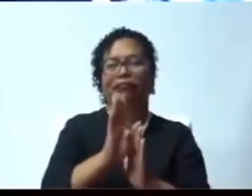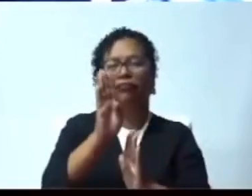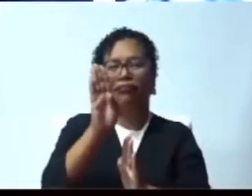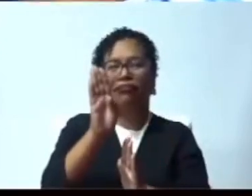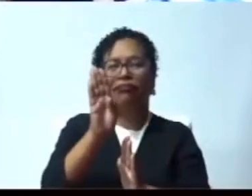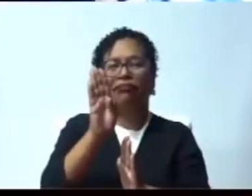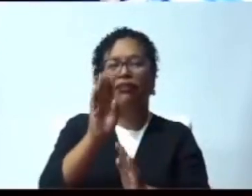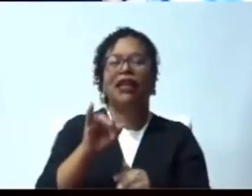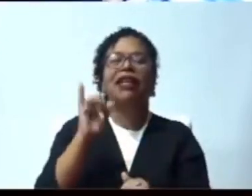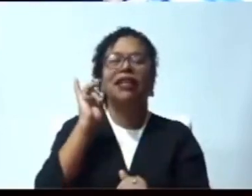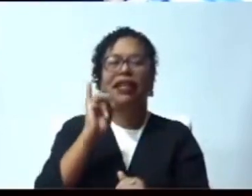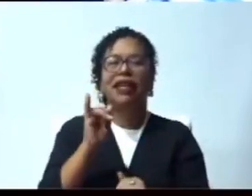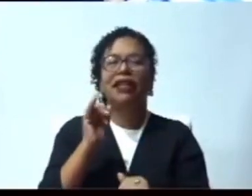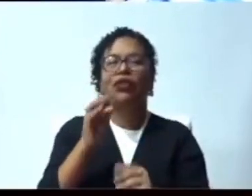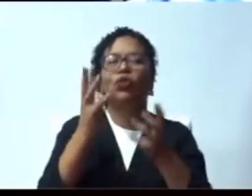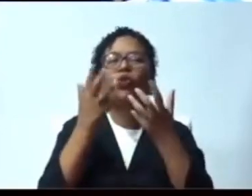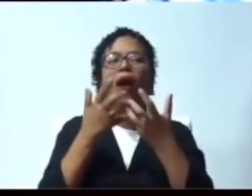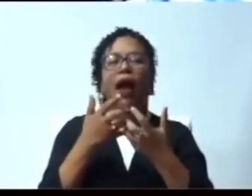los espacios